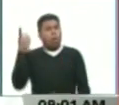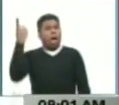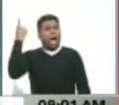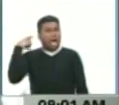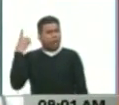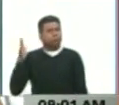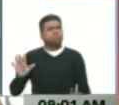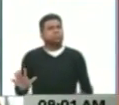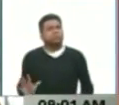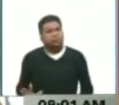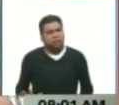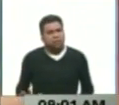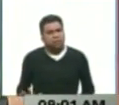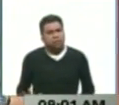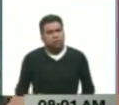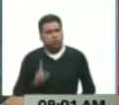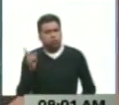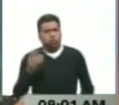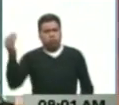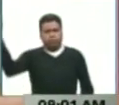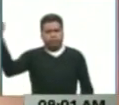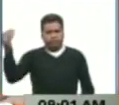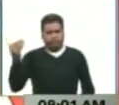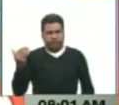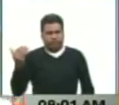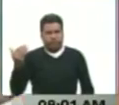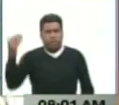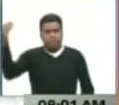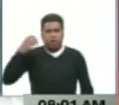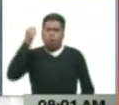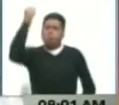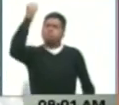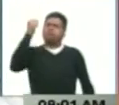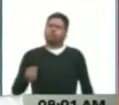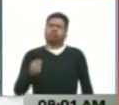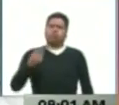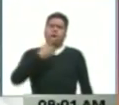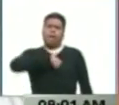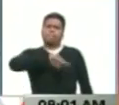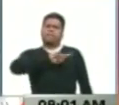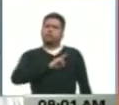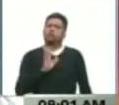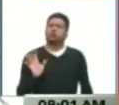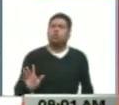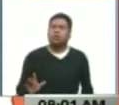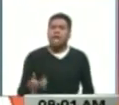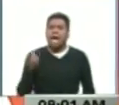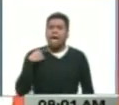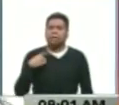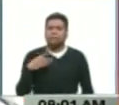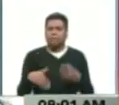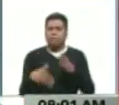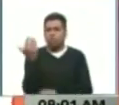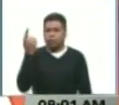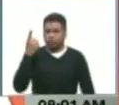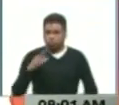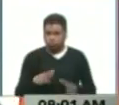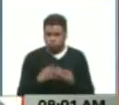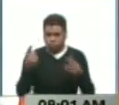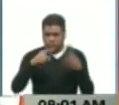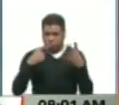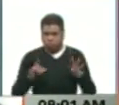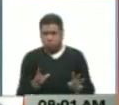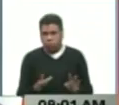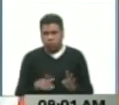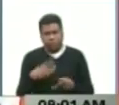solo de la llegada de los españoles, sino cómo éramos nosotros antes de esa llamada modernidad, para poder entender que en nuestro acervo cultural, que